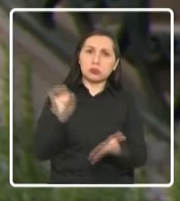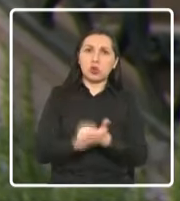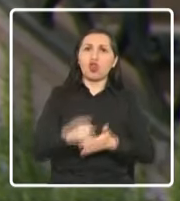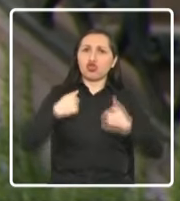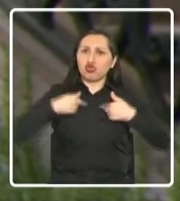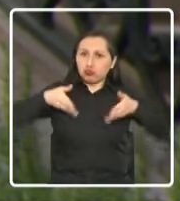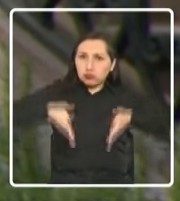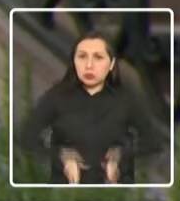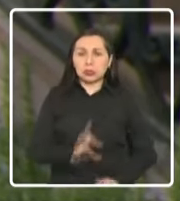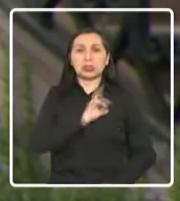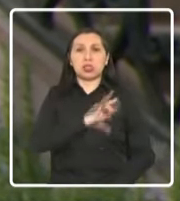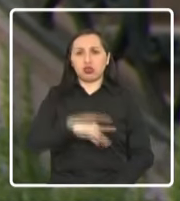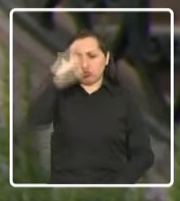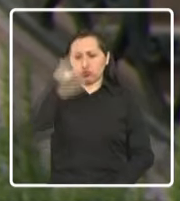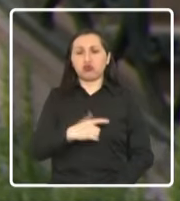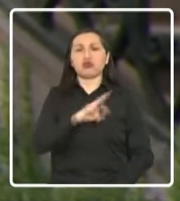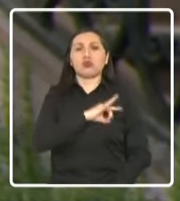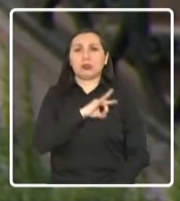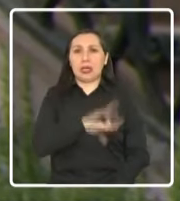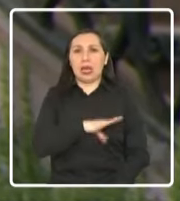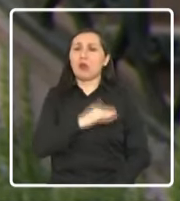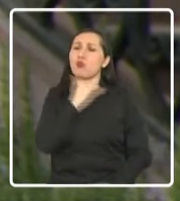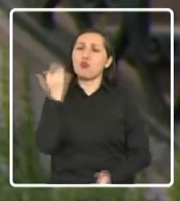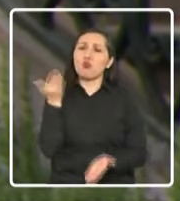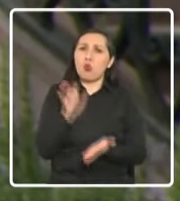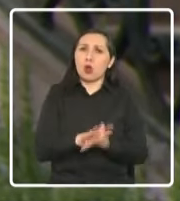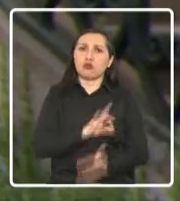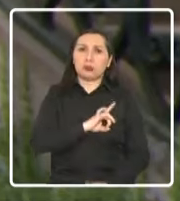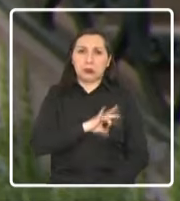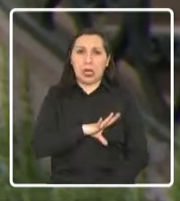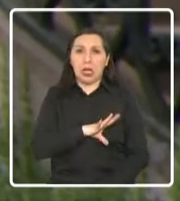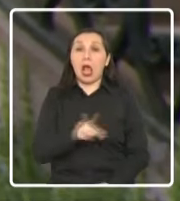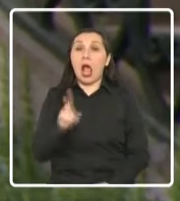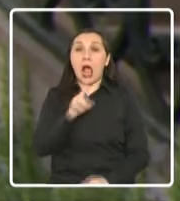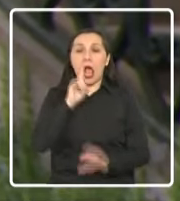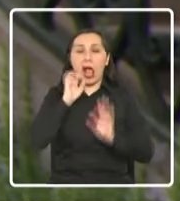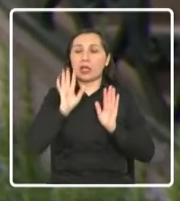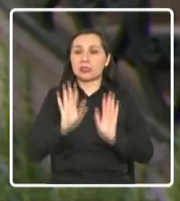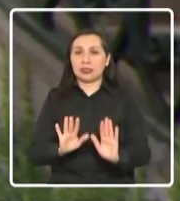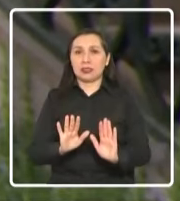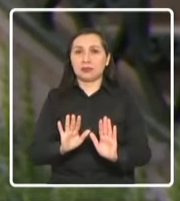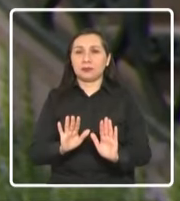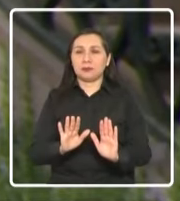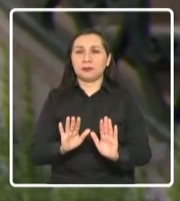yo nací chileno, soy chileno y moriré chileno. Y así fue.